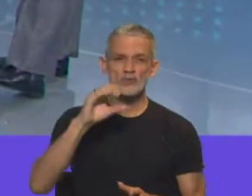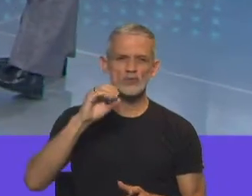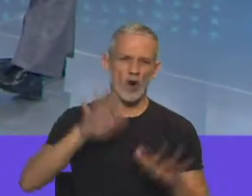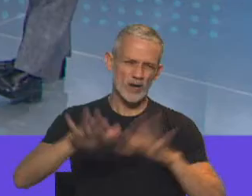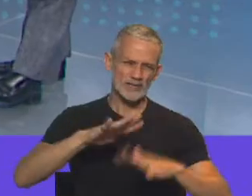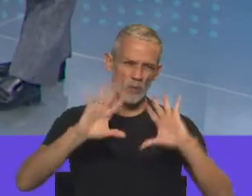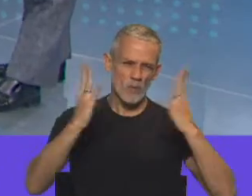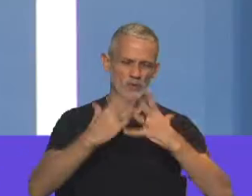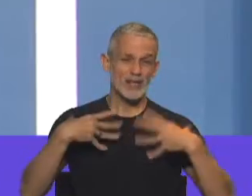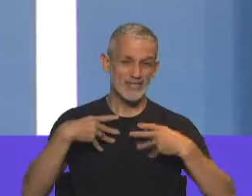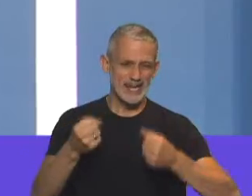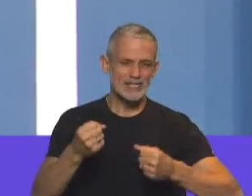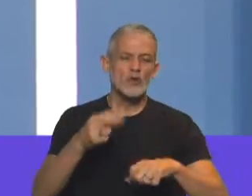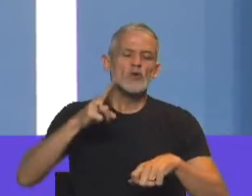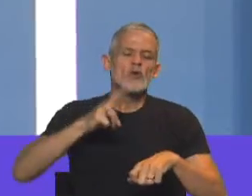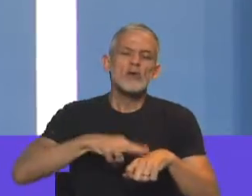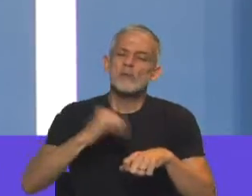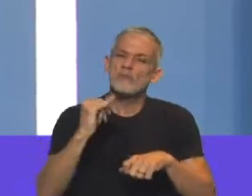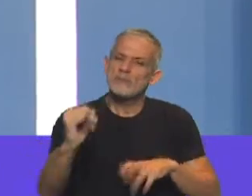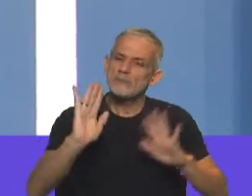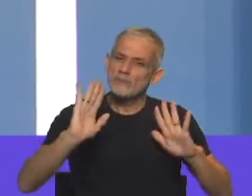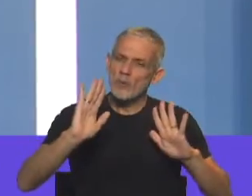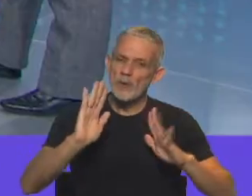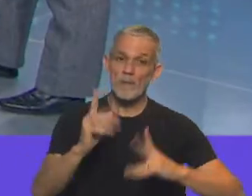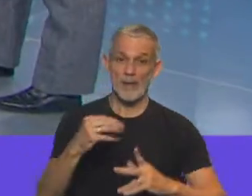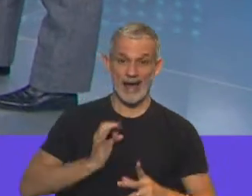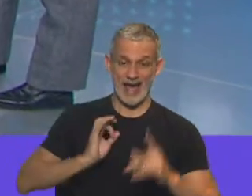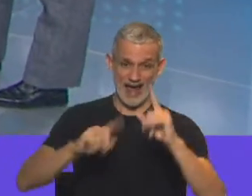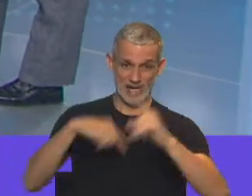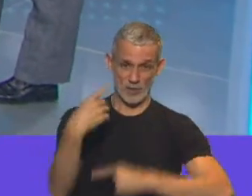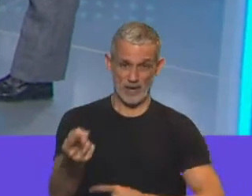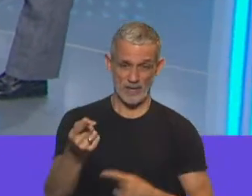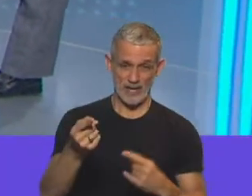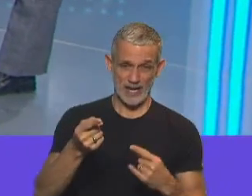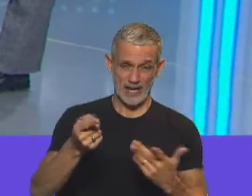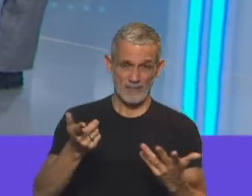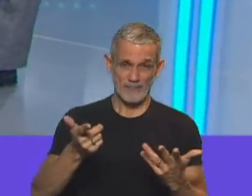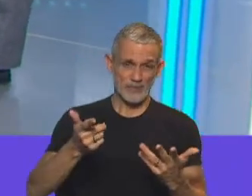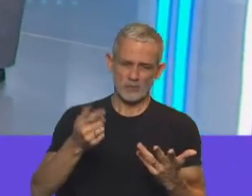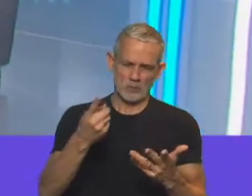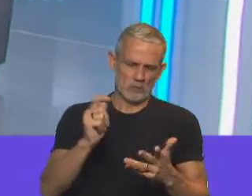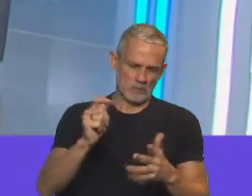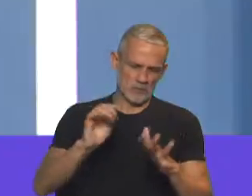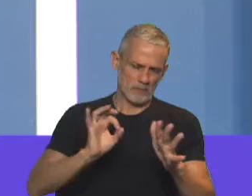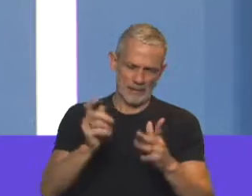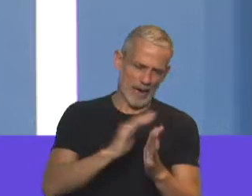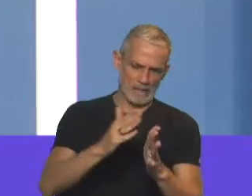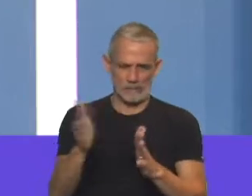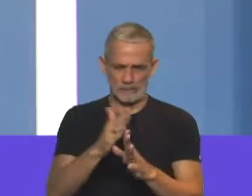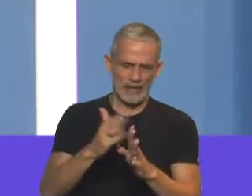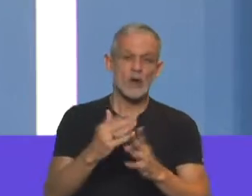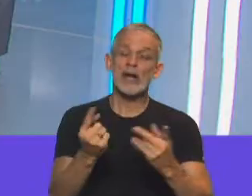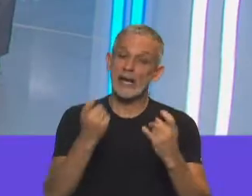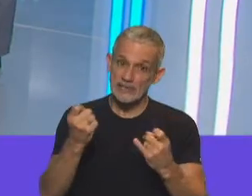sugiere sugiere sugiere que para el año que viene el año próximo mes más o menos va a ser